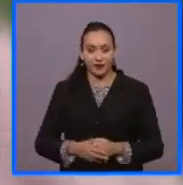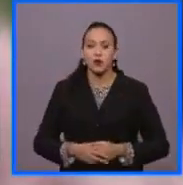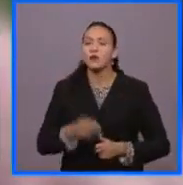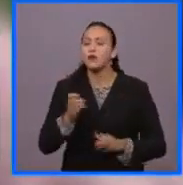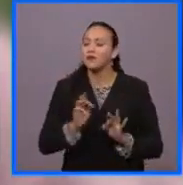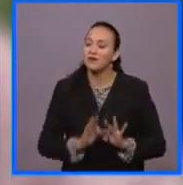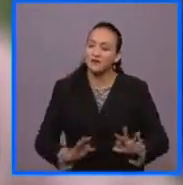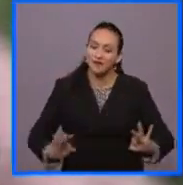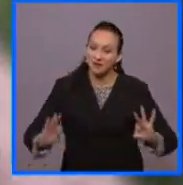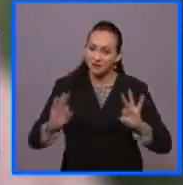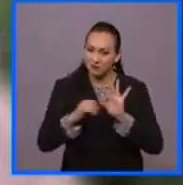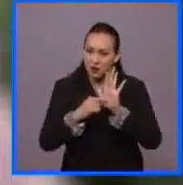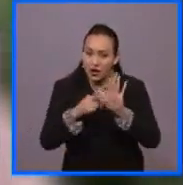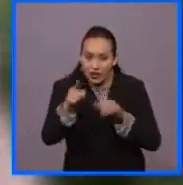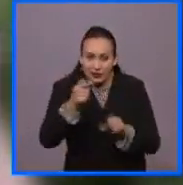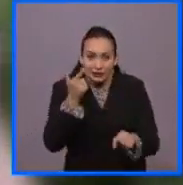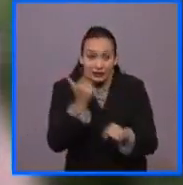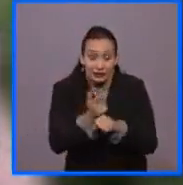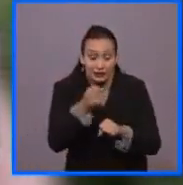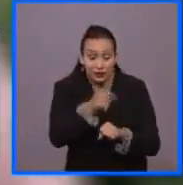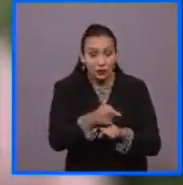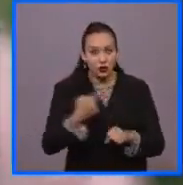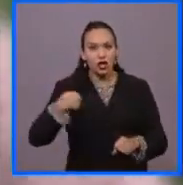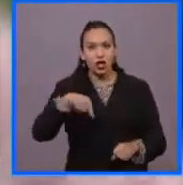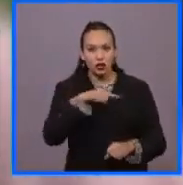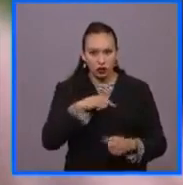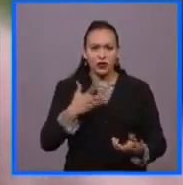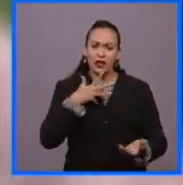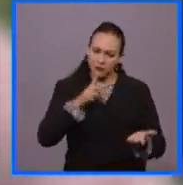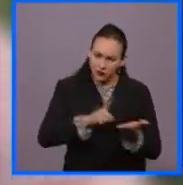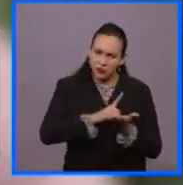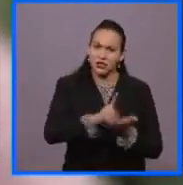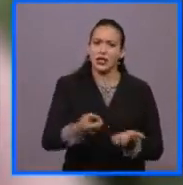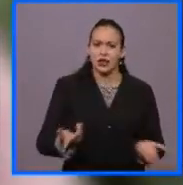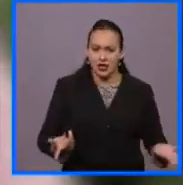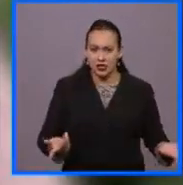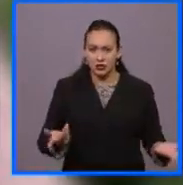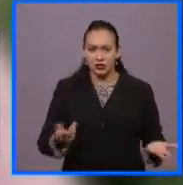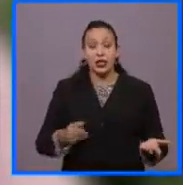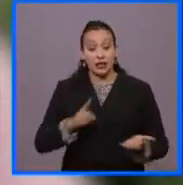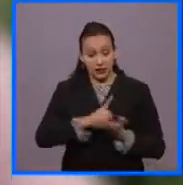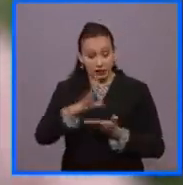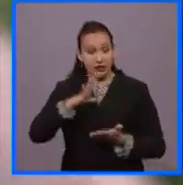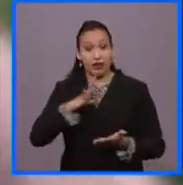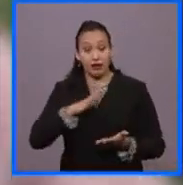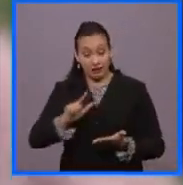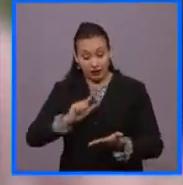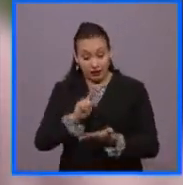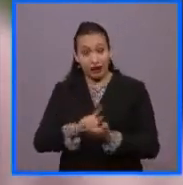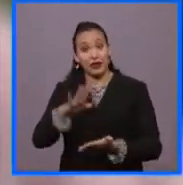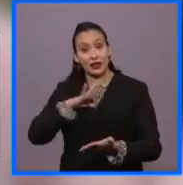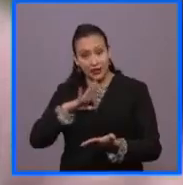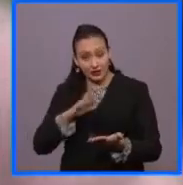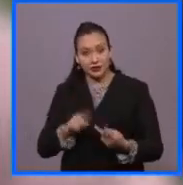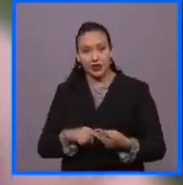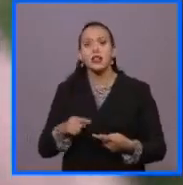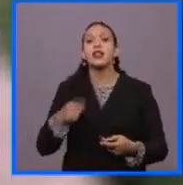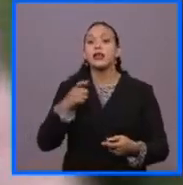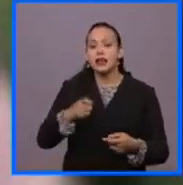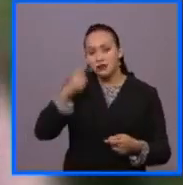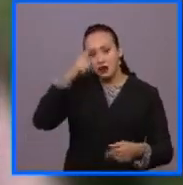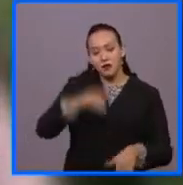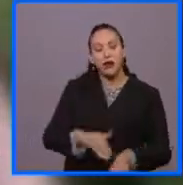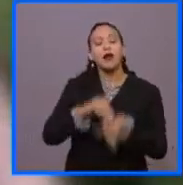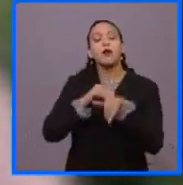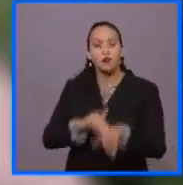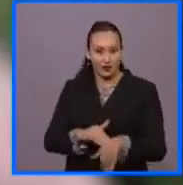importante visualizar esta situación, puesto que somos personas de derecho y los derechos existen y las leyes existen y las instituciones están. Simplemente